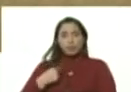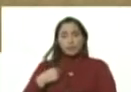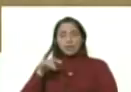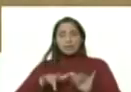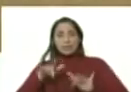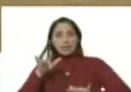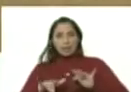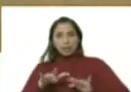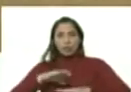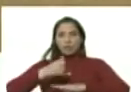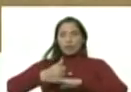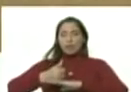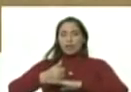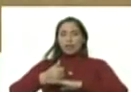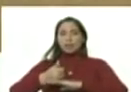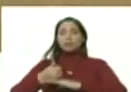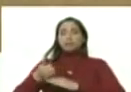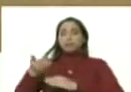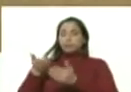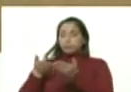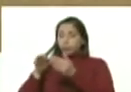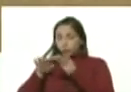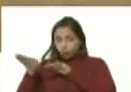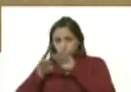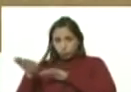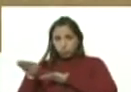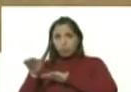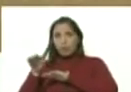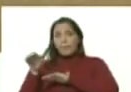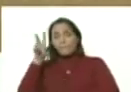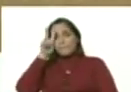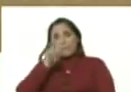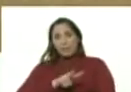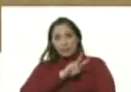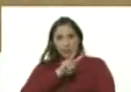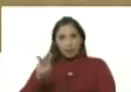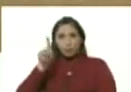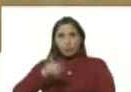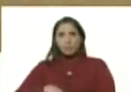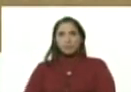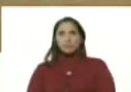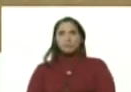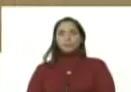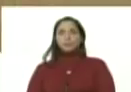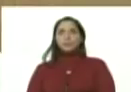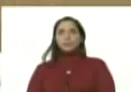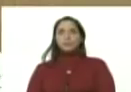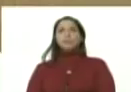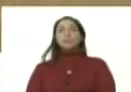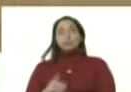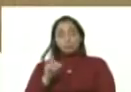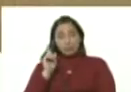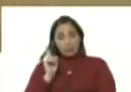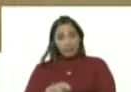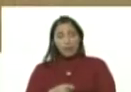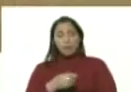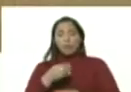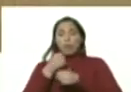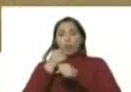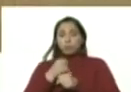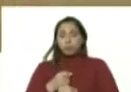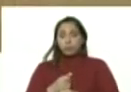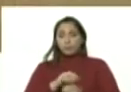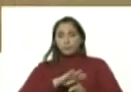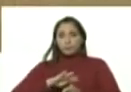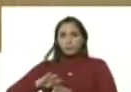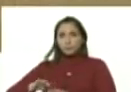secretario para las relaciones con los estados del Vaticano, Gallagher, por supuesto que así sabrá, será. Estuvimos en